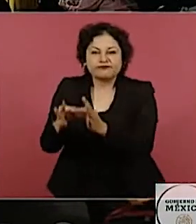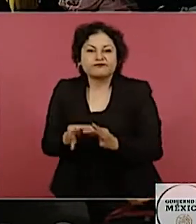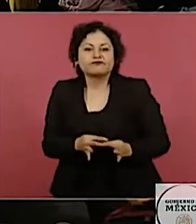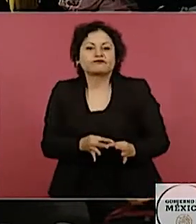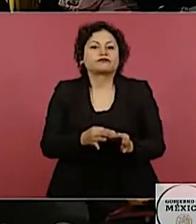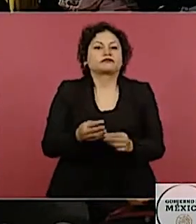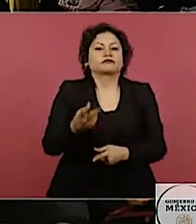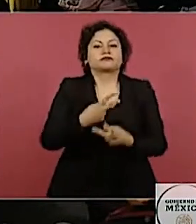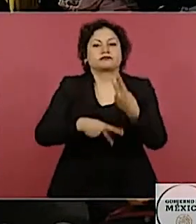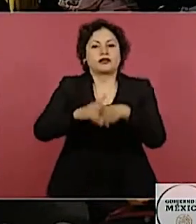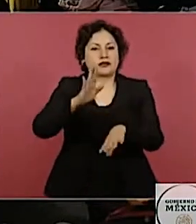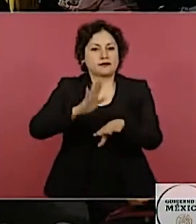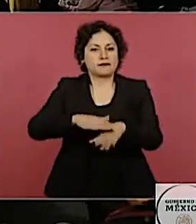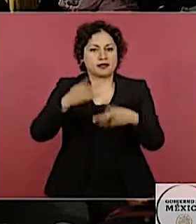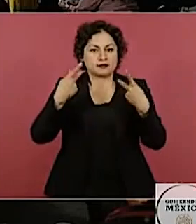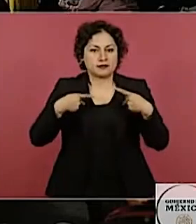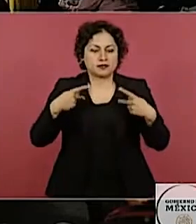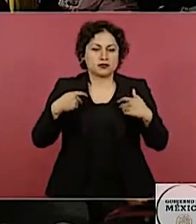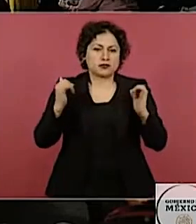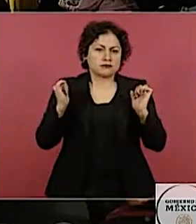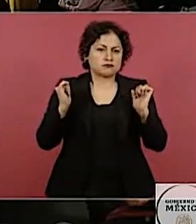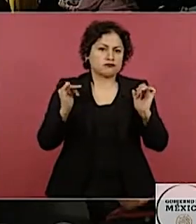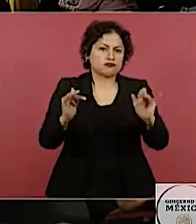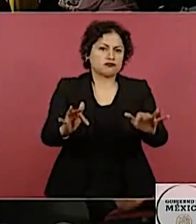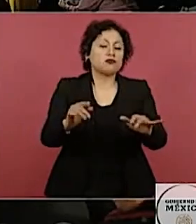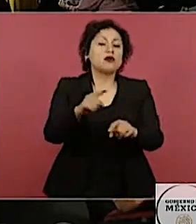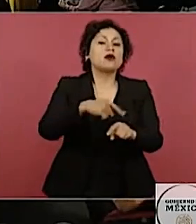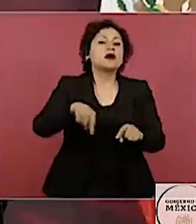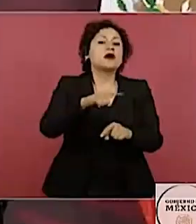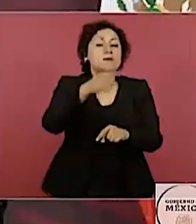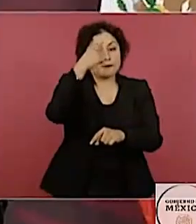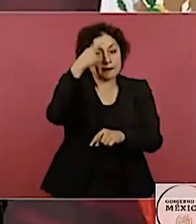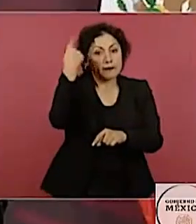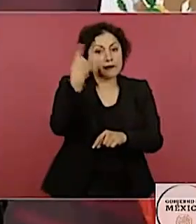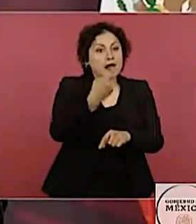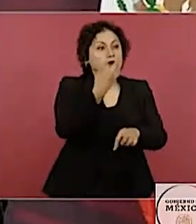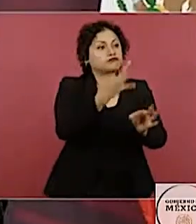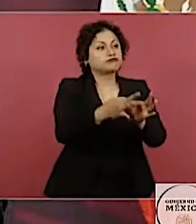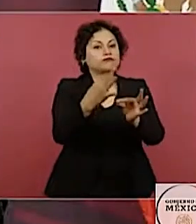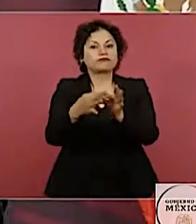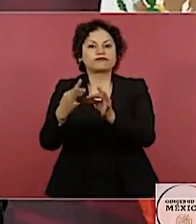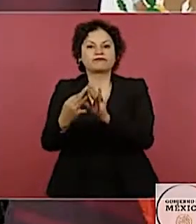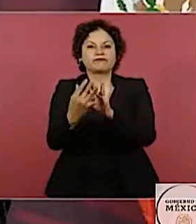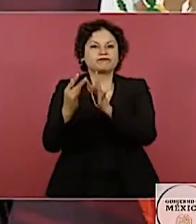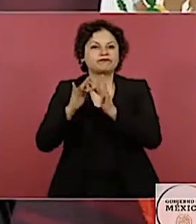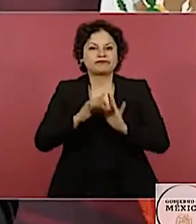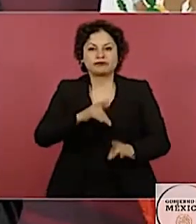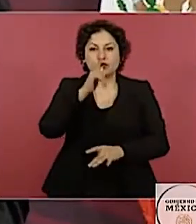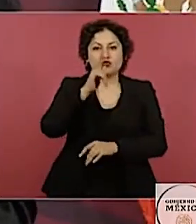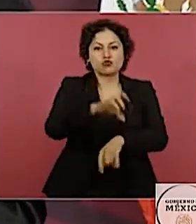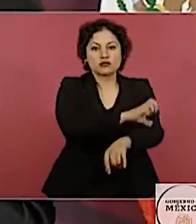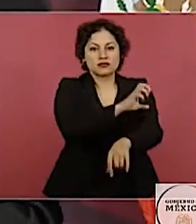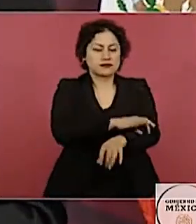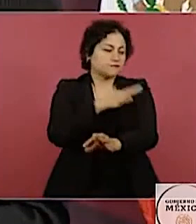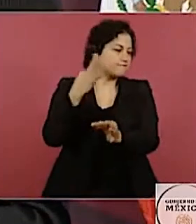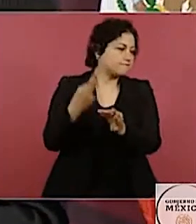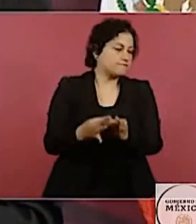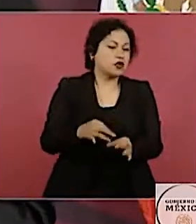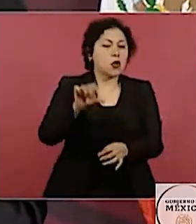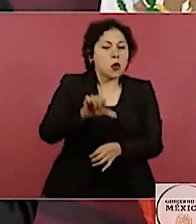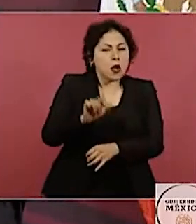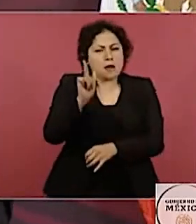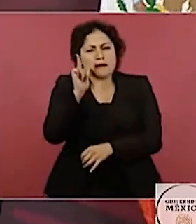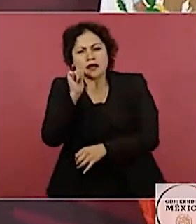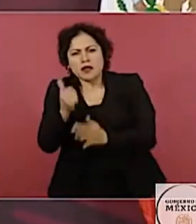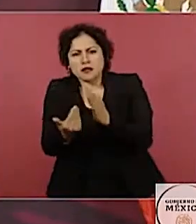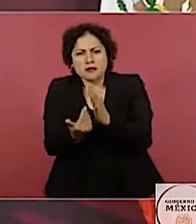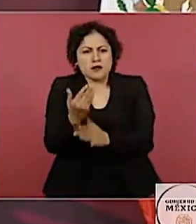con lo que le comentamos que llegaremos al 90 por y mañana terminamos todo Ahí las estructuras va muy bien